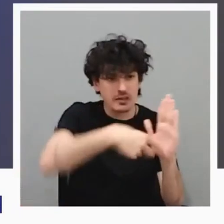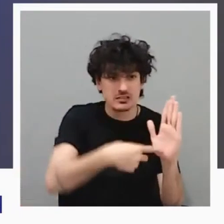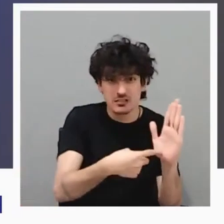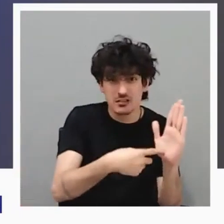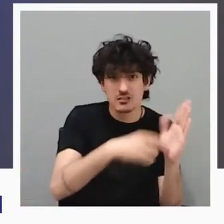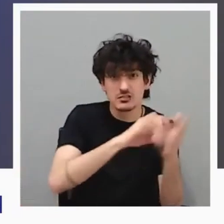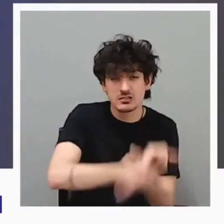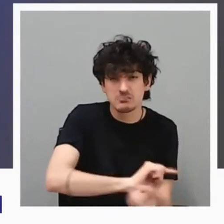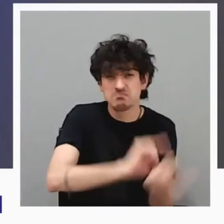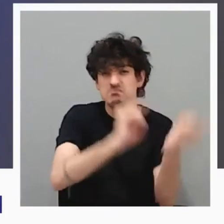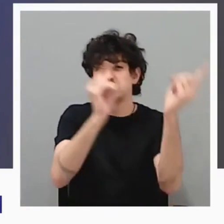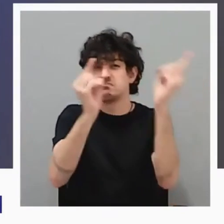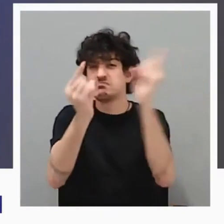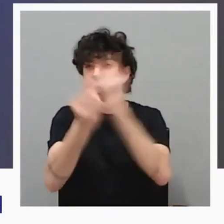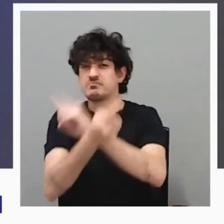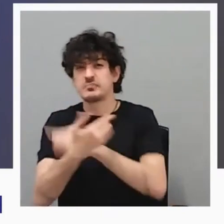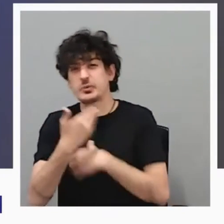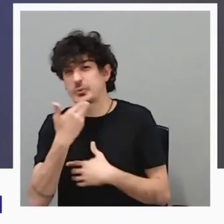corsés